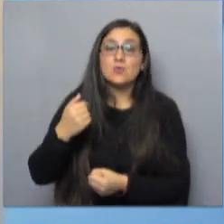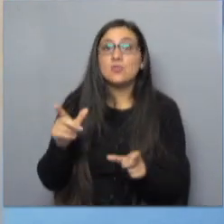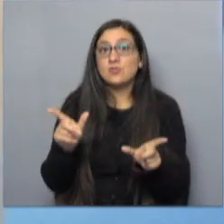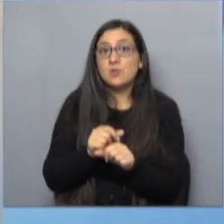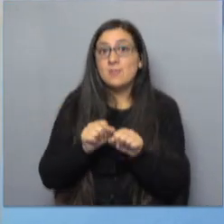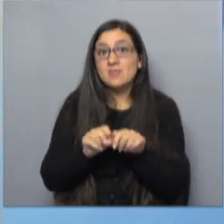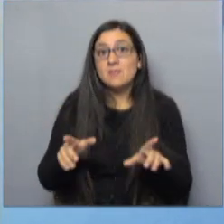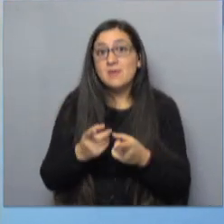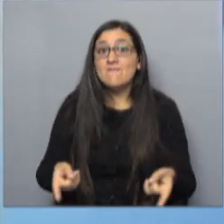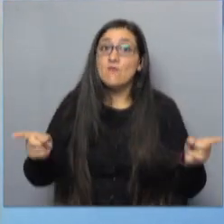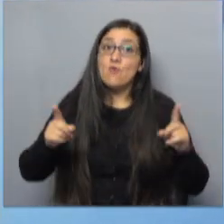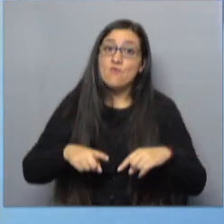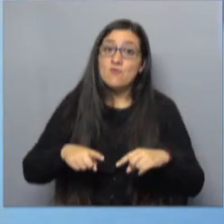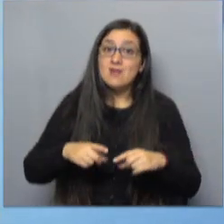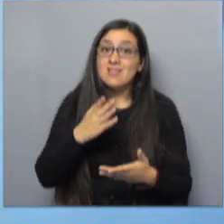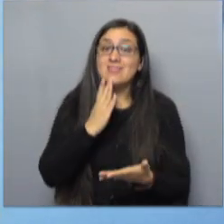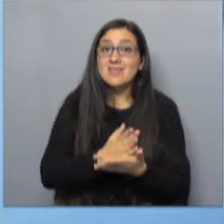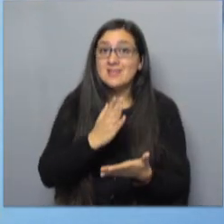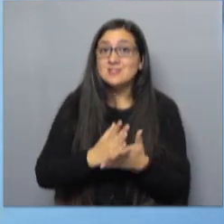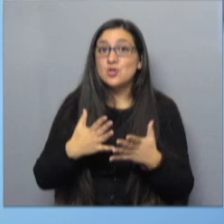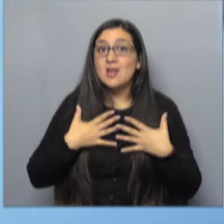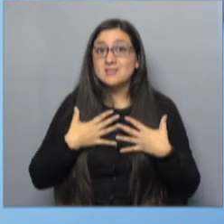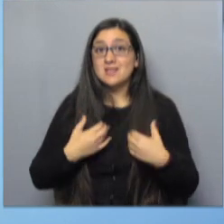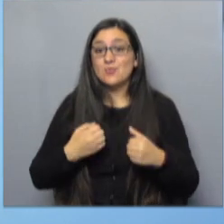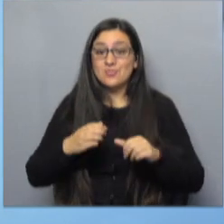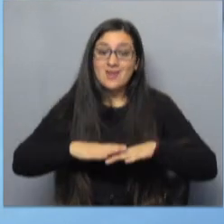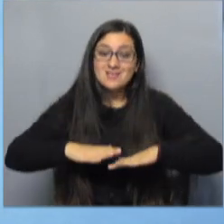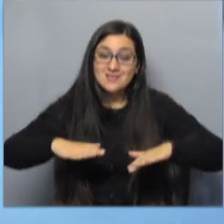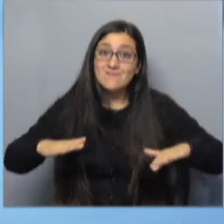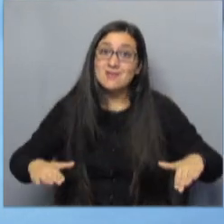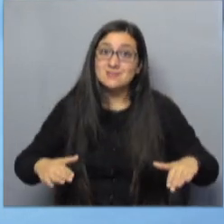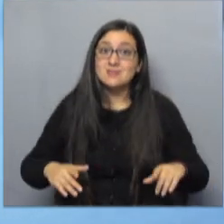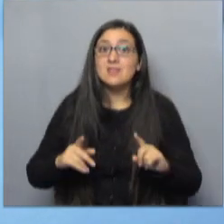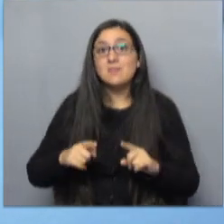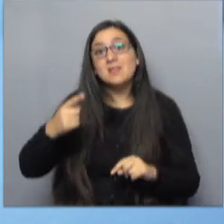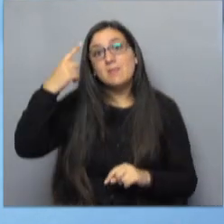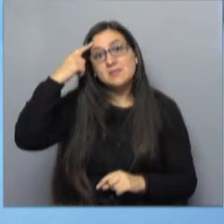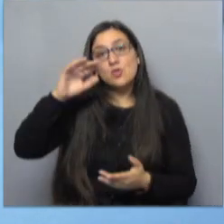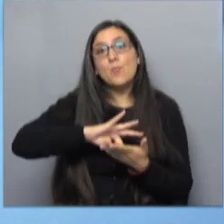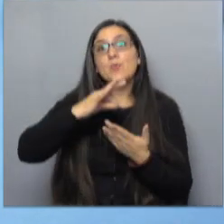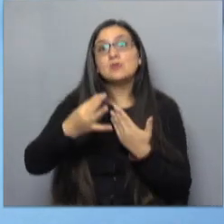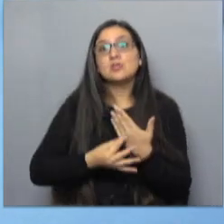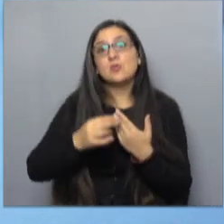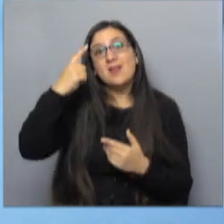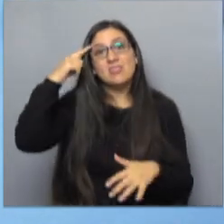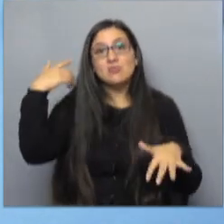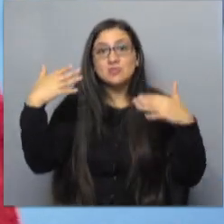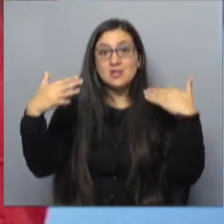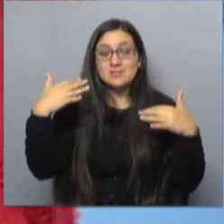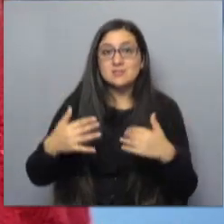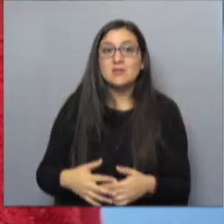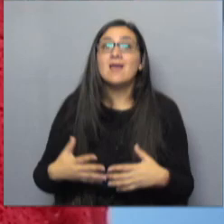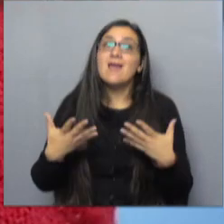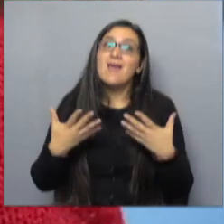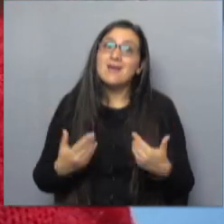pandemia para retomar el derecho a la salud de las infancias, y también estamos pensando en proyectos para las adolescencias, y